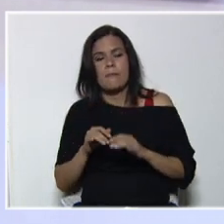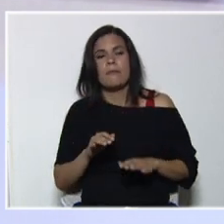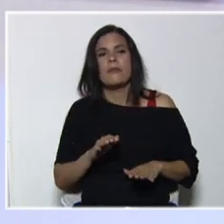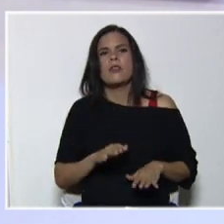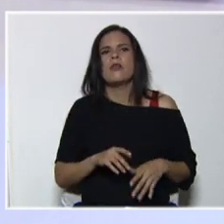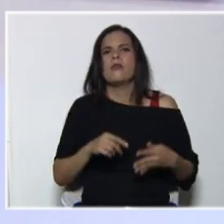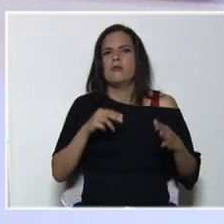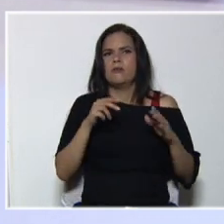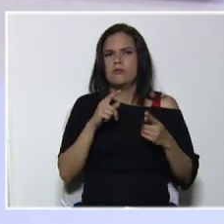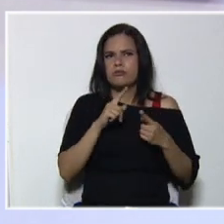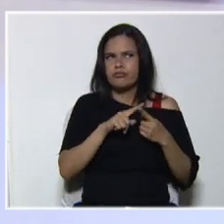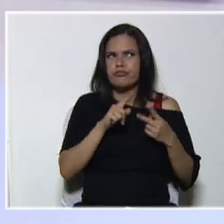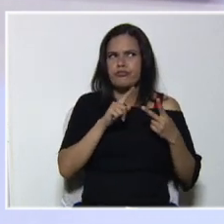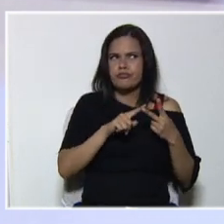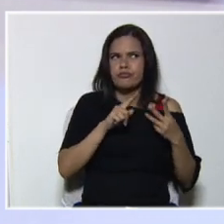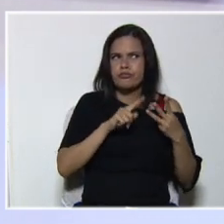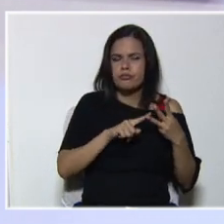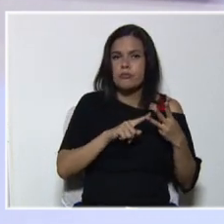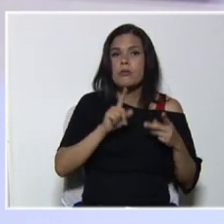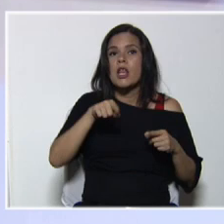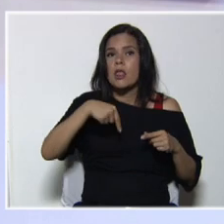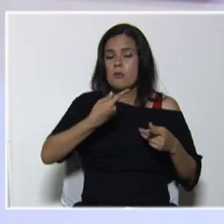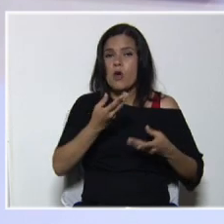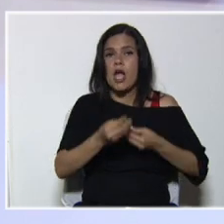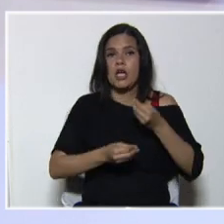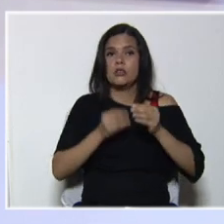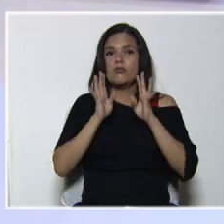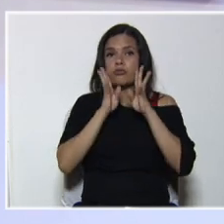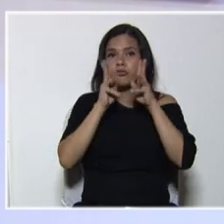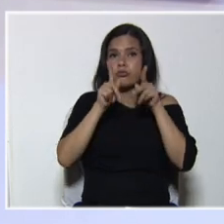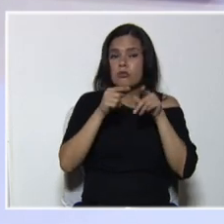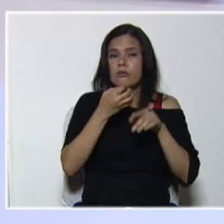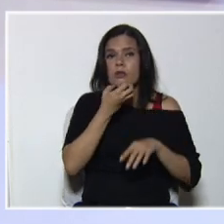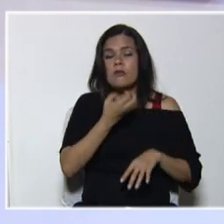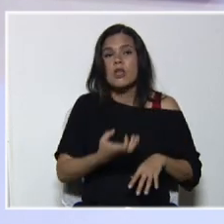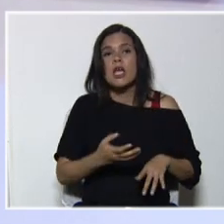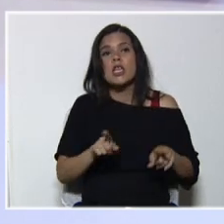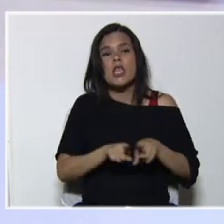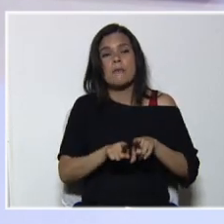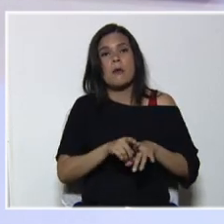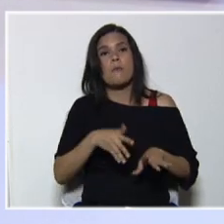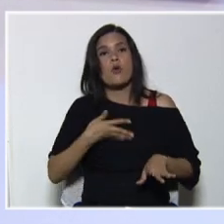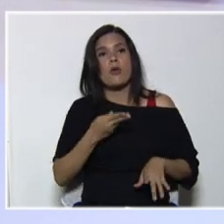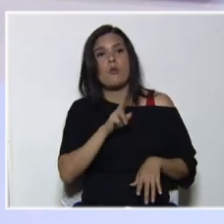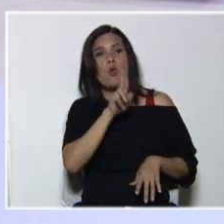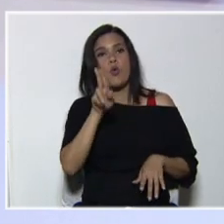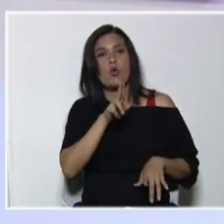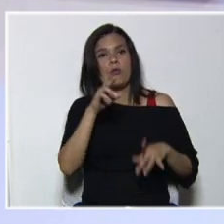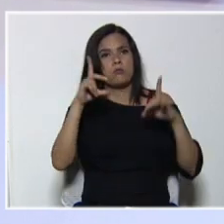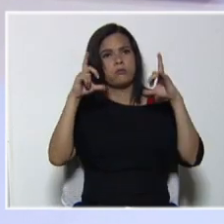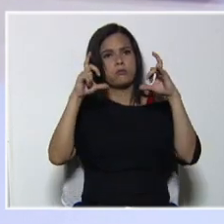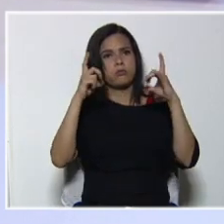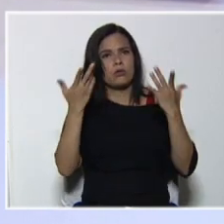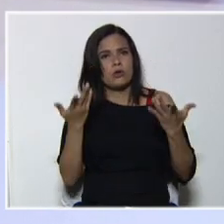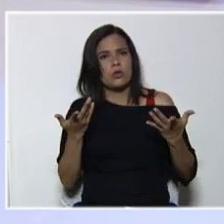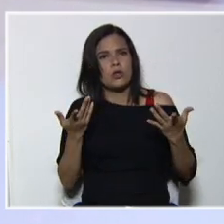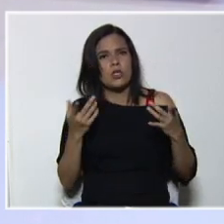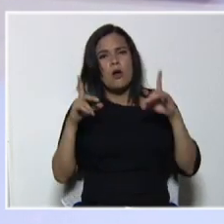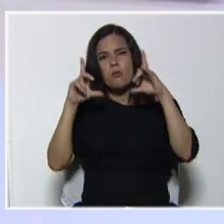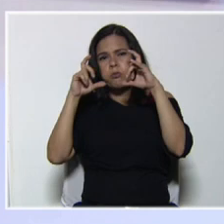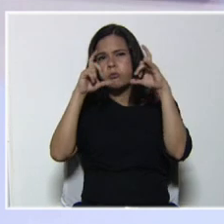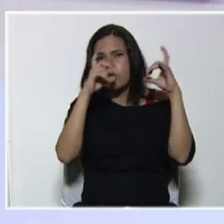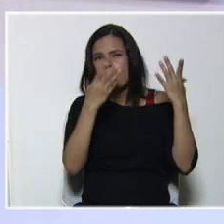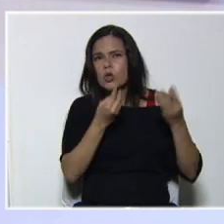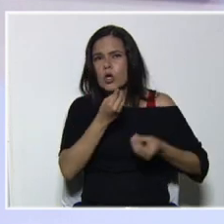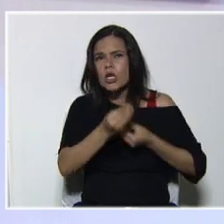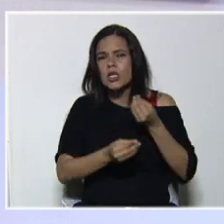luego realizar su narración navideña. También podemos utilizar fotografías, aquellas imágenes que tomamos durante